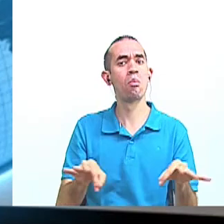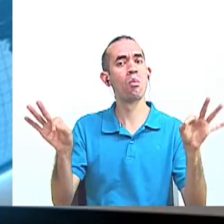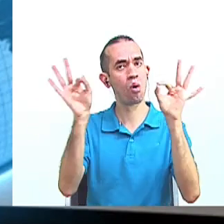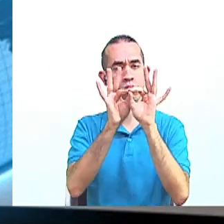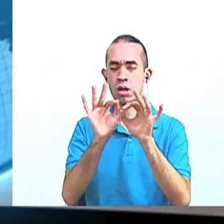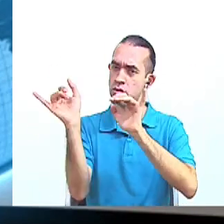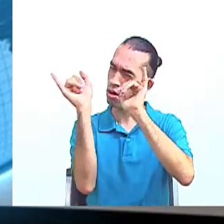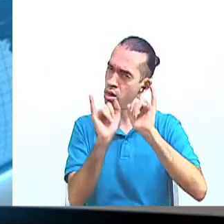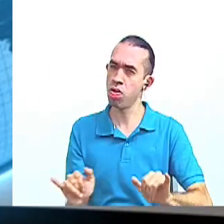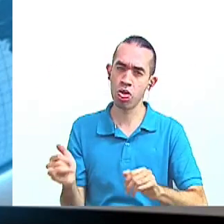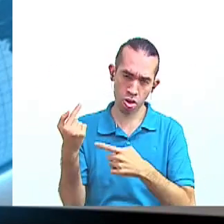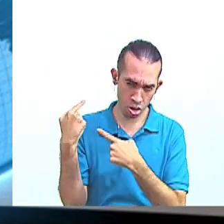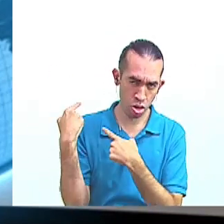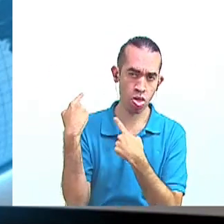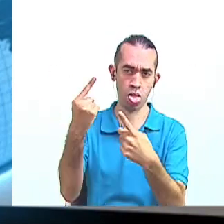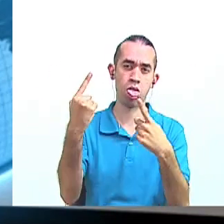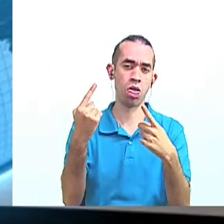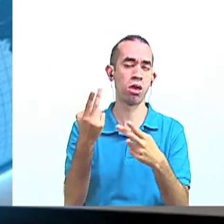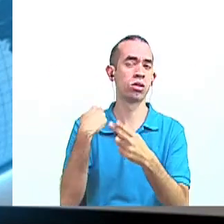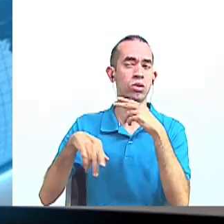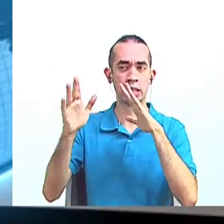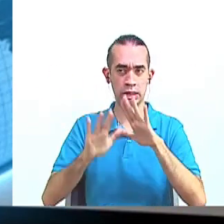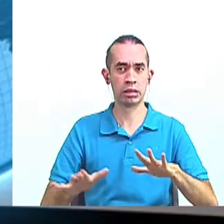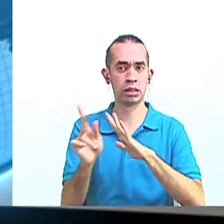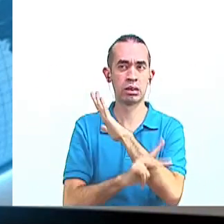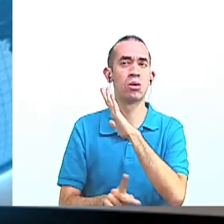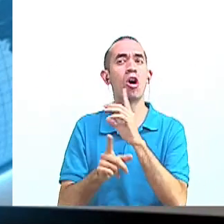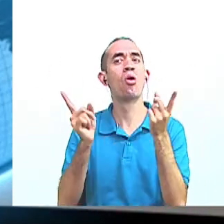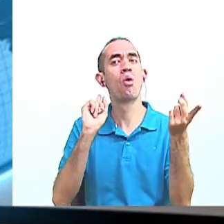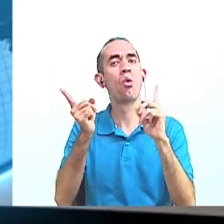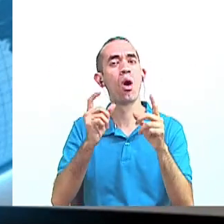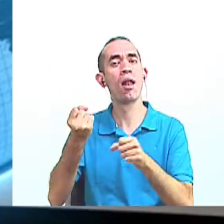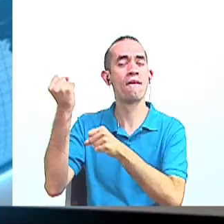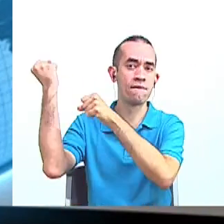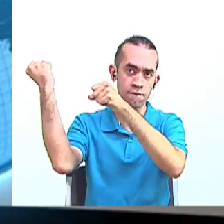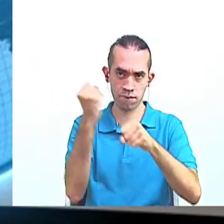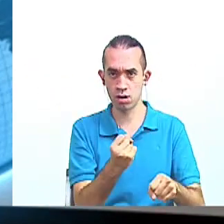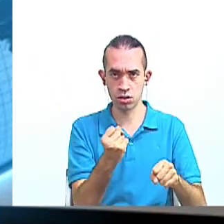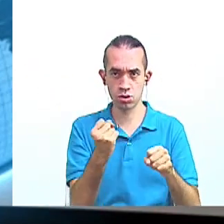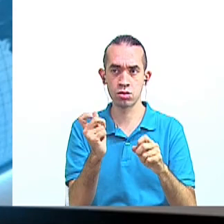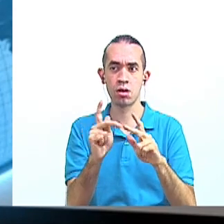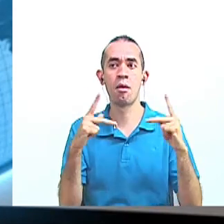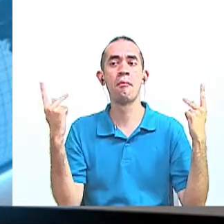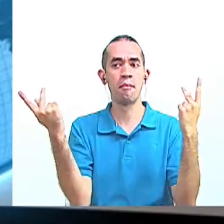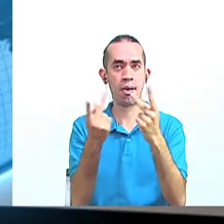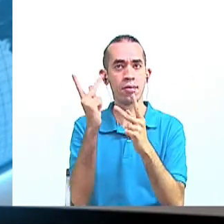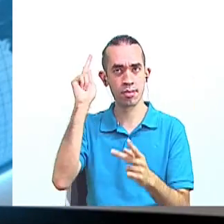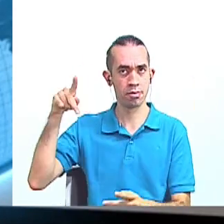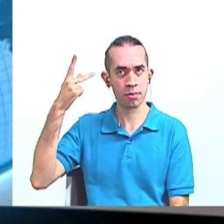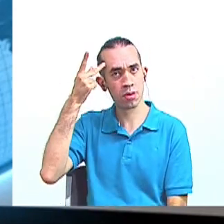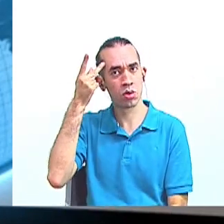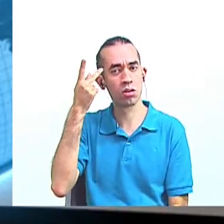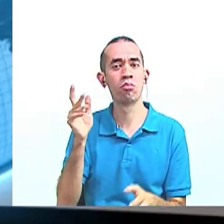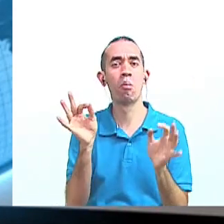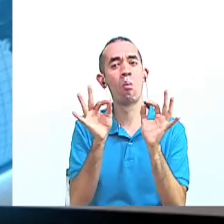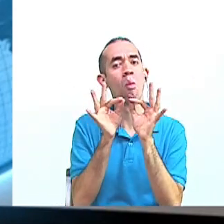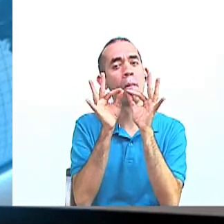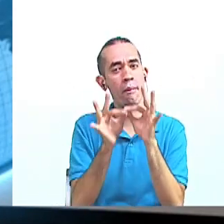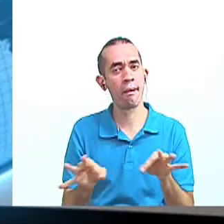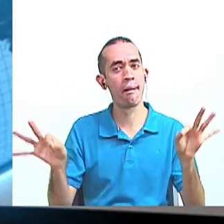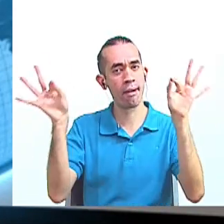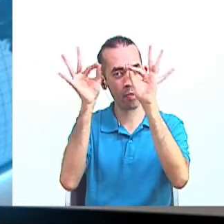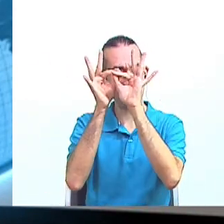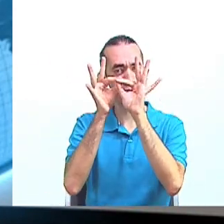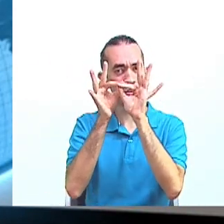para siempre en la historia de nuestro país, y es la fundación de un partido político. Es muy importante recordar